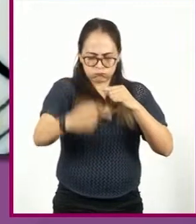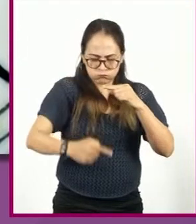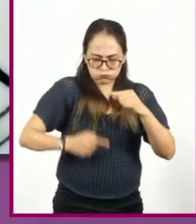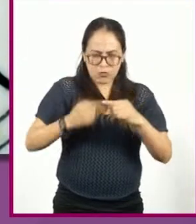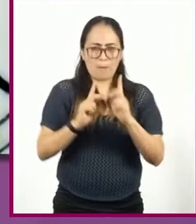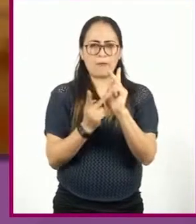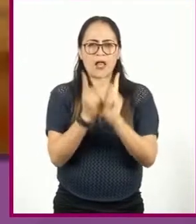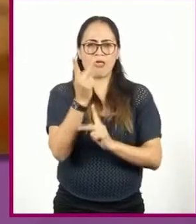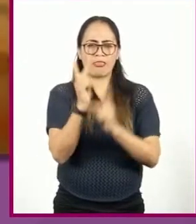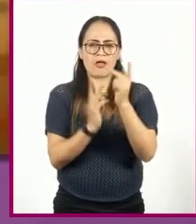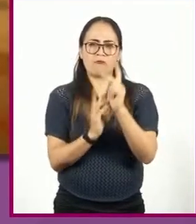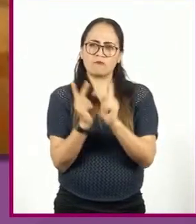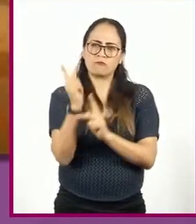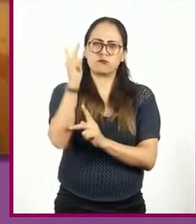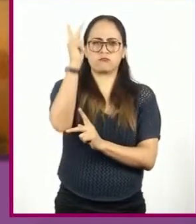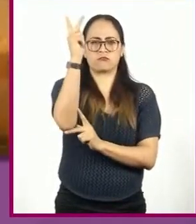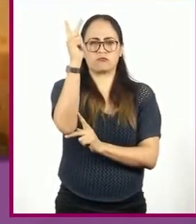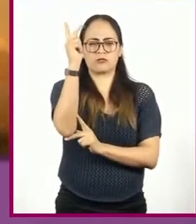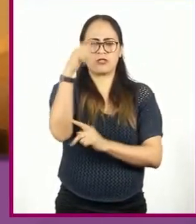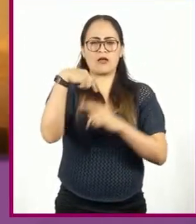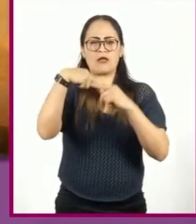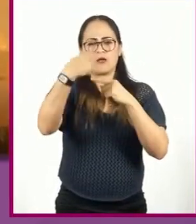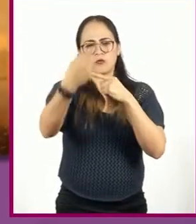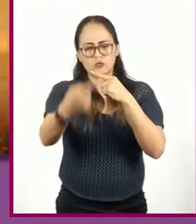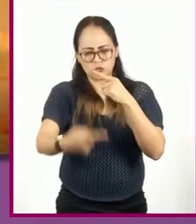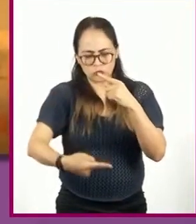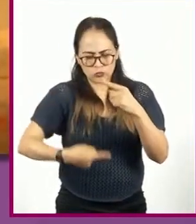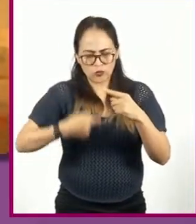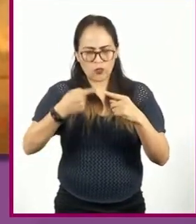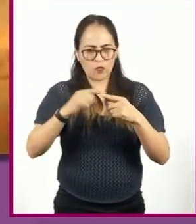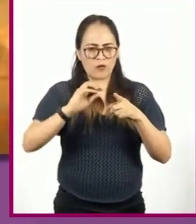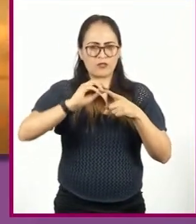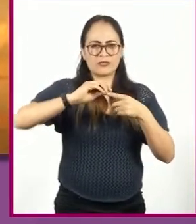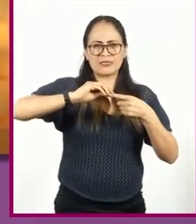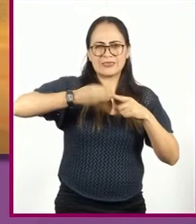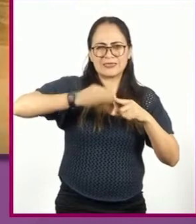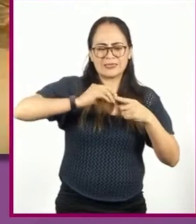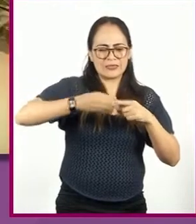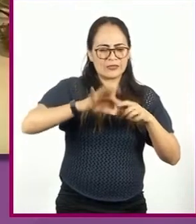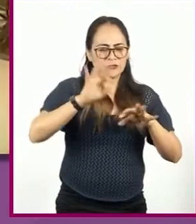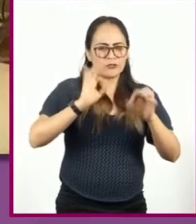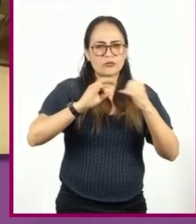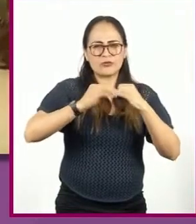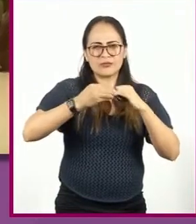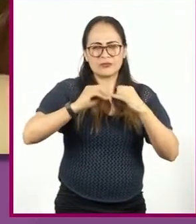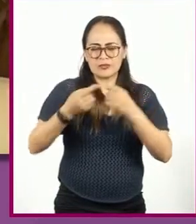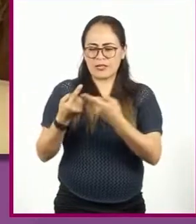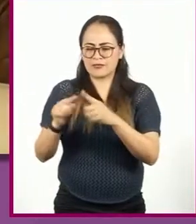las plantas, seguida de la selección de los mejores granos para el cultivo, la